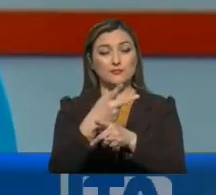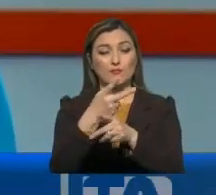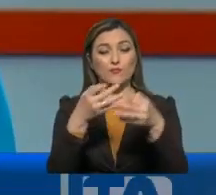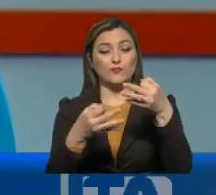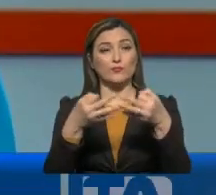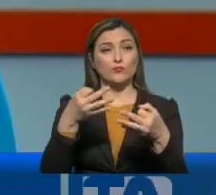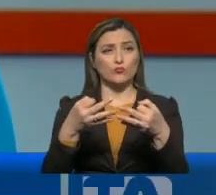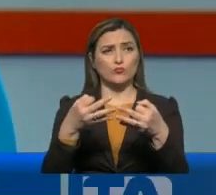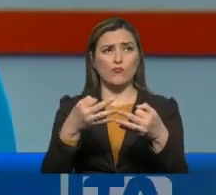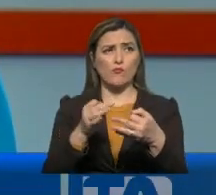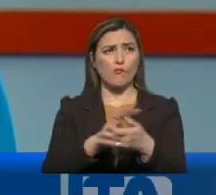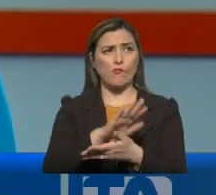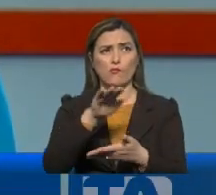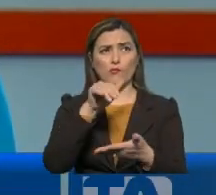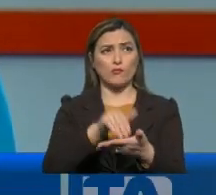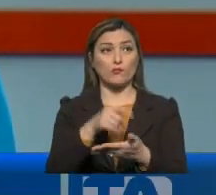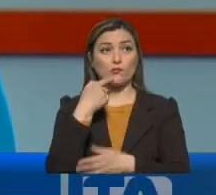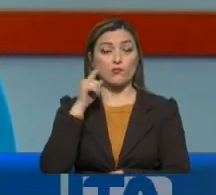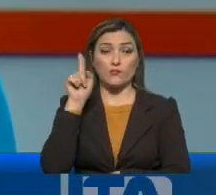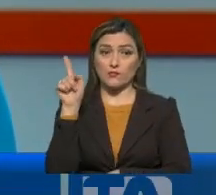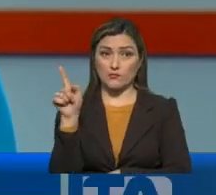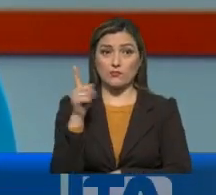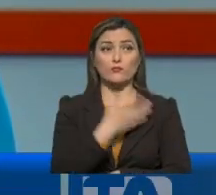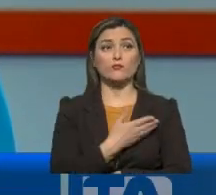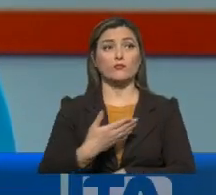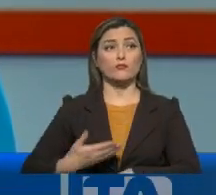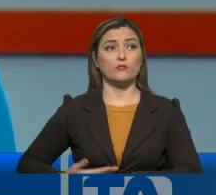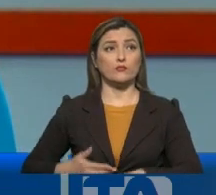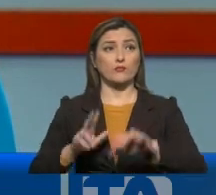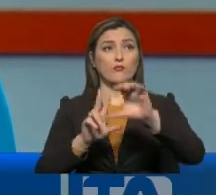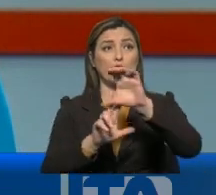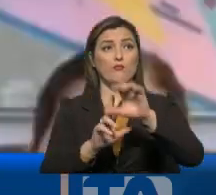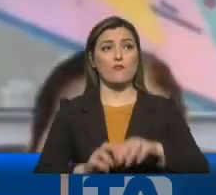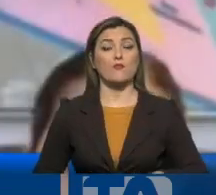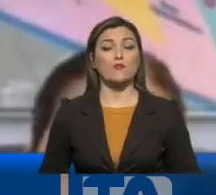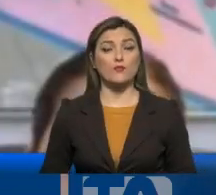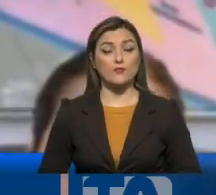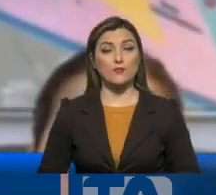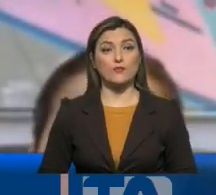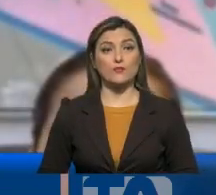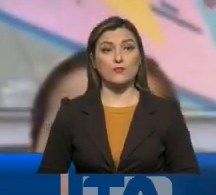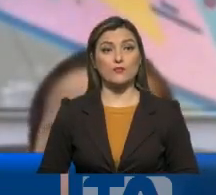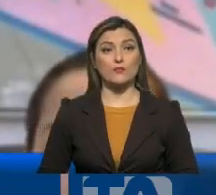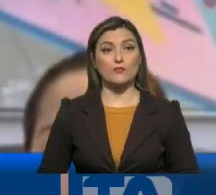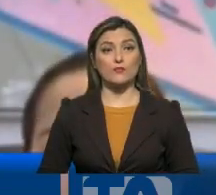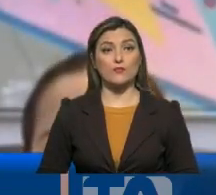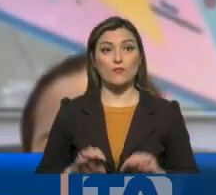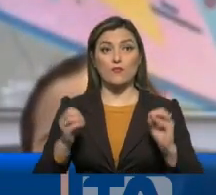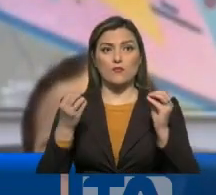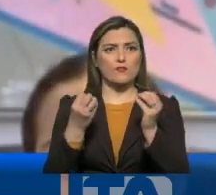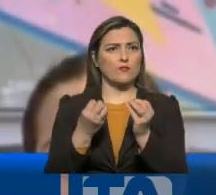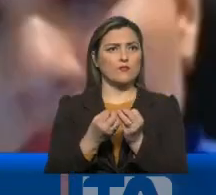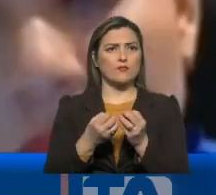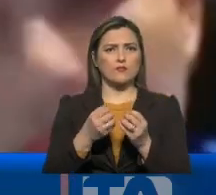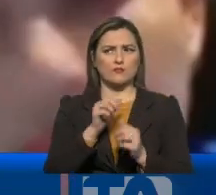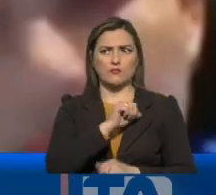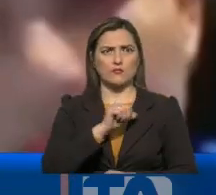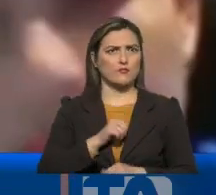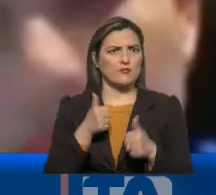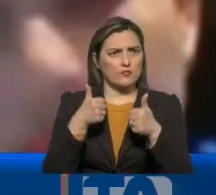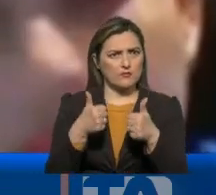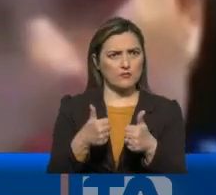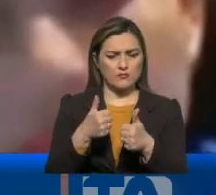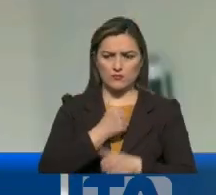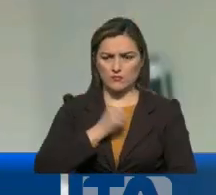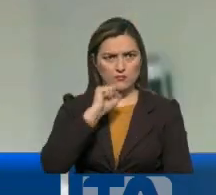es lo que dice la titular del consejo de participación ciudadana sofía almida quien aseguró que el organismo actuó en pleno uso de sus